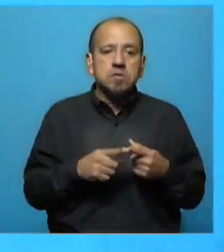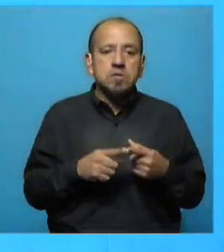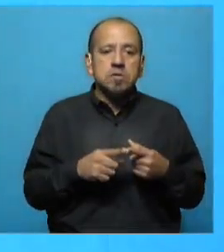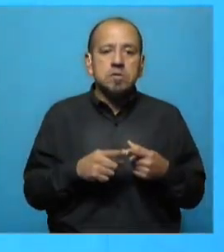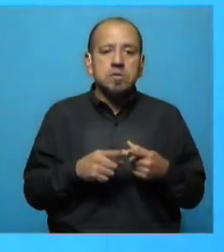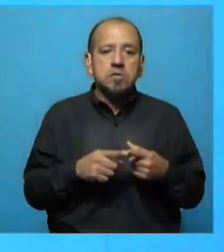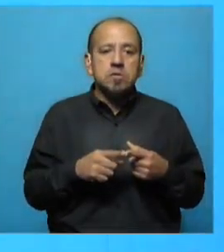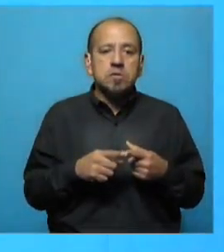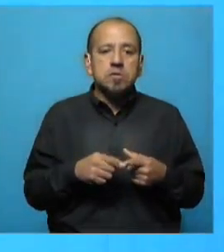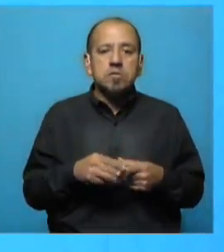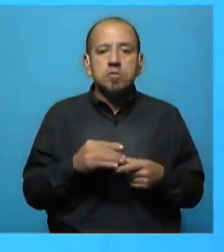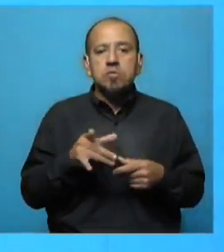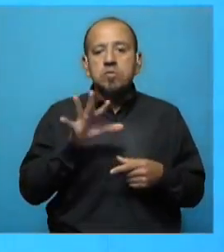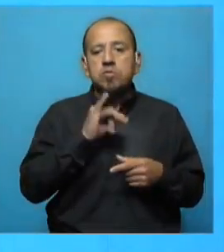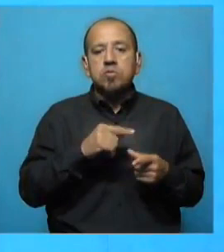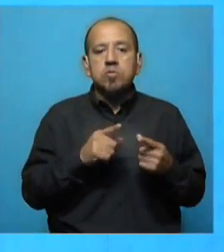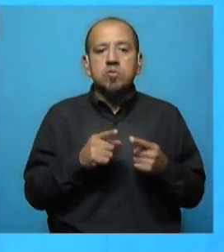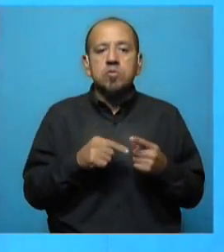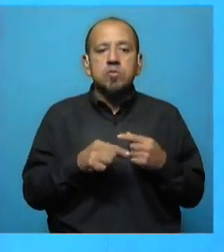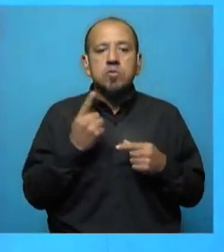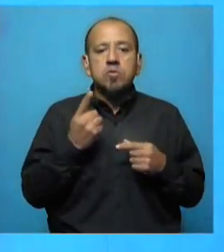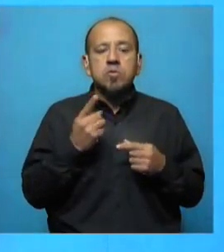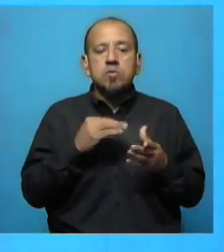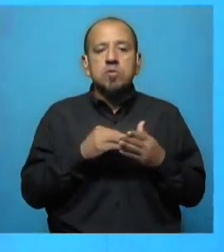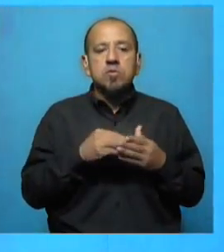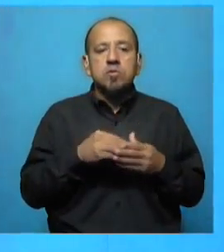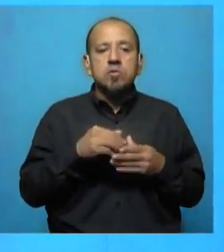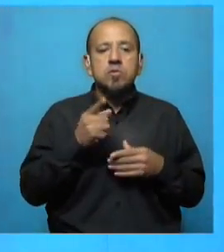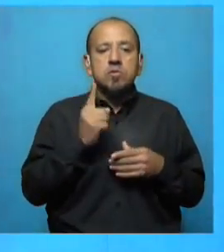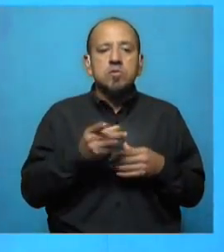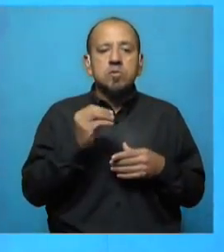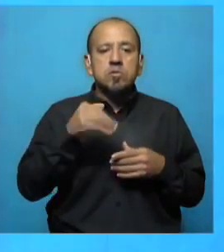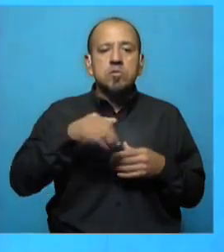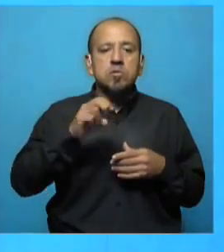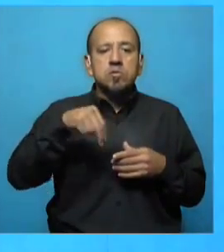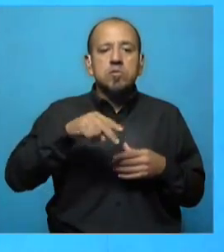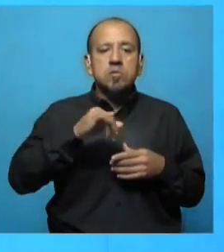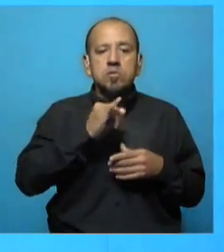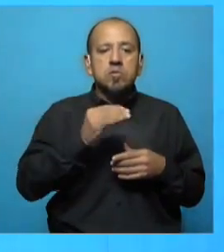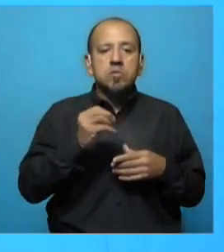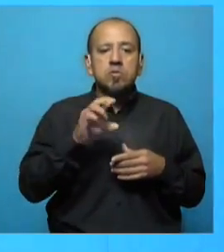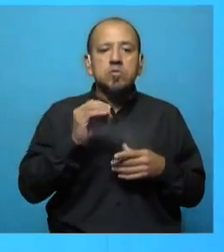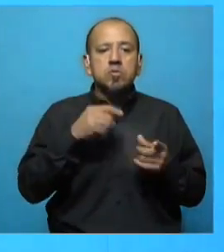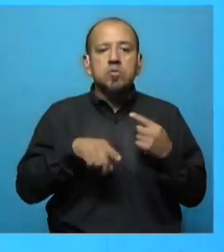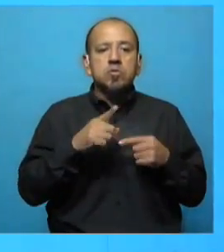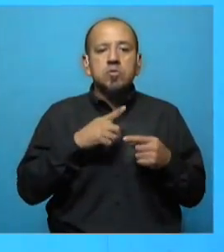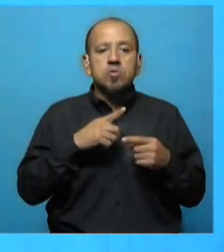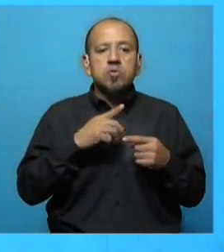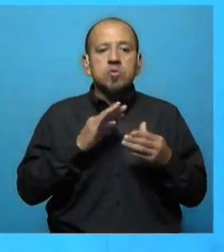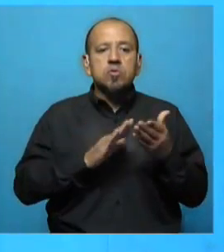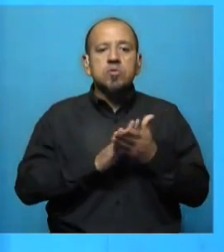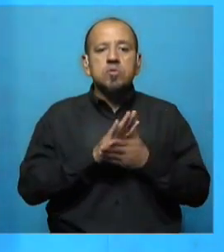todos los días Se sacó Salado una vez María comenzó lo me dijo que cuando estás con un bebé en tu casa todas las mañanas son como la mañana de Navidad